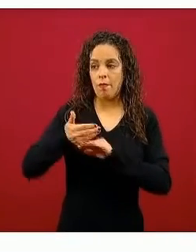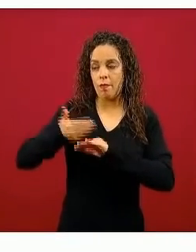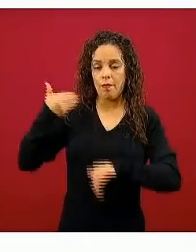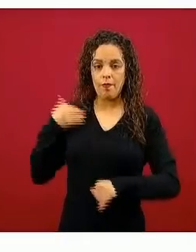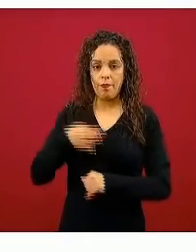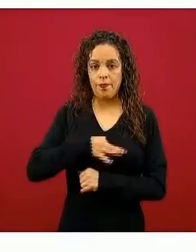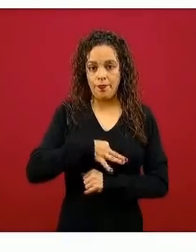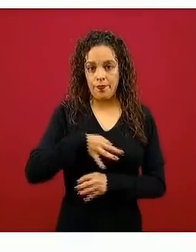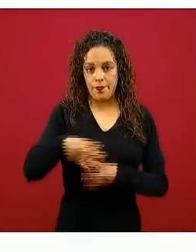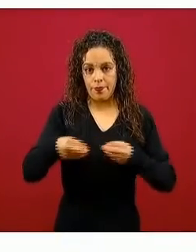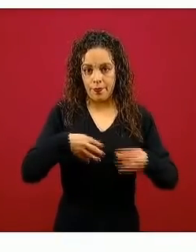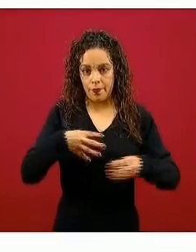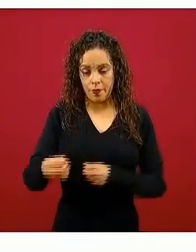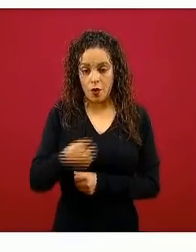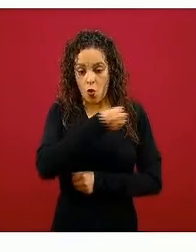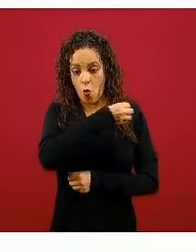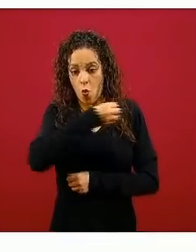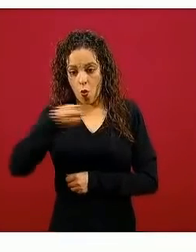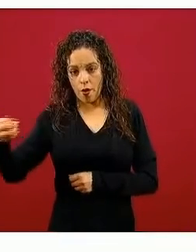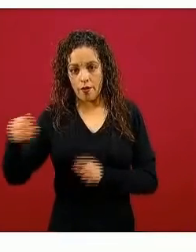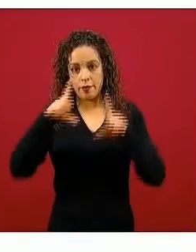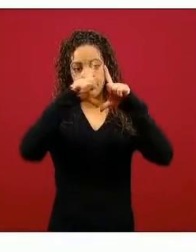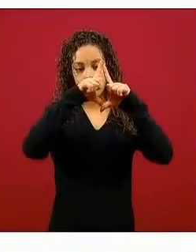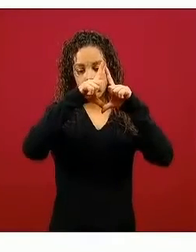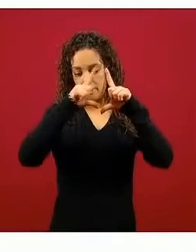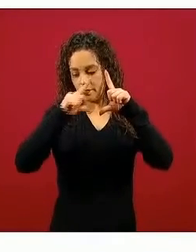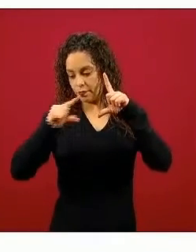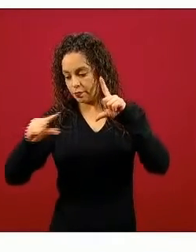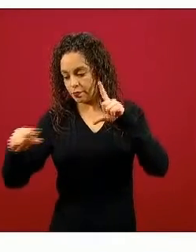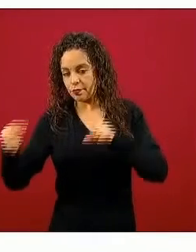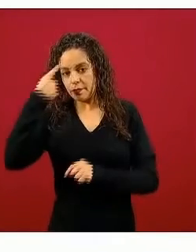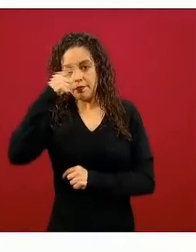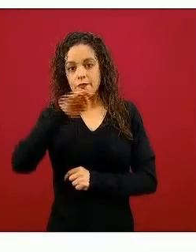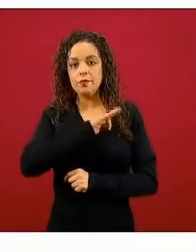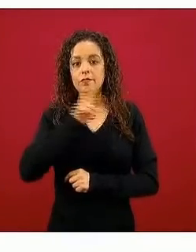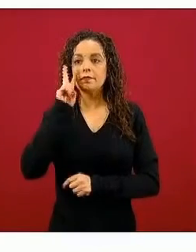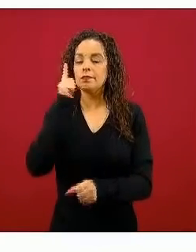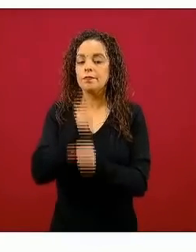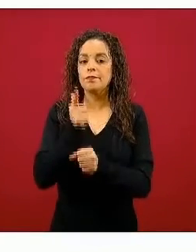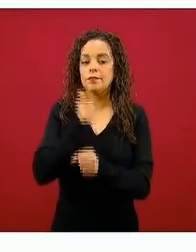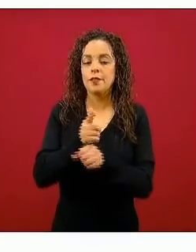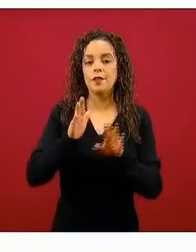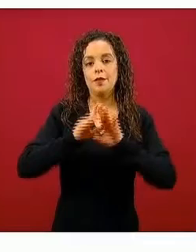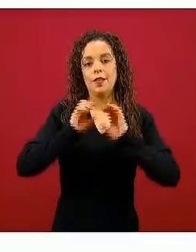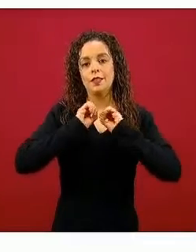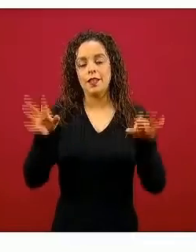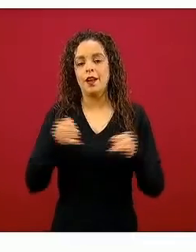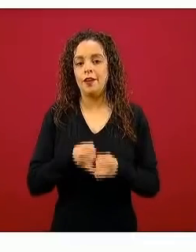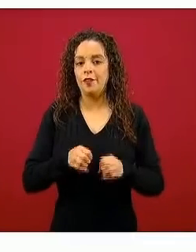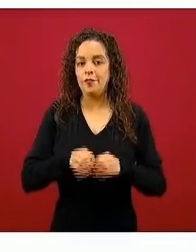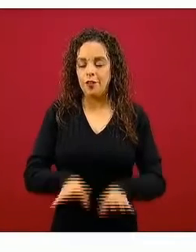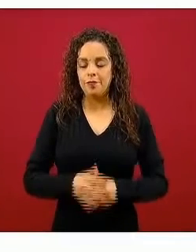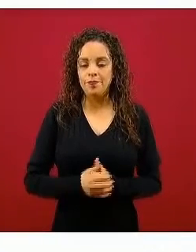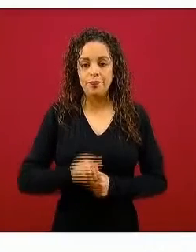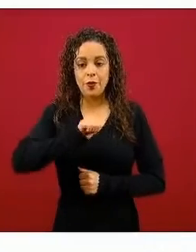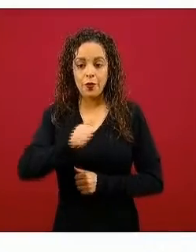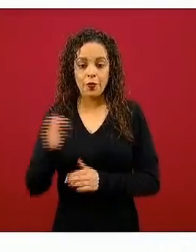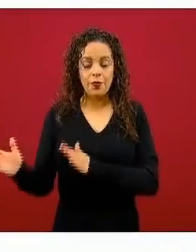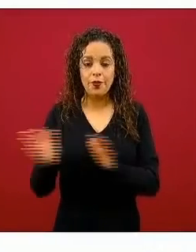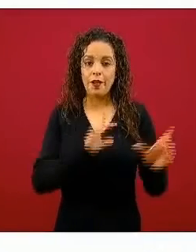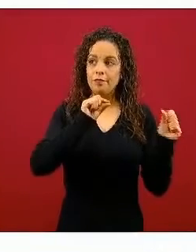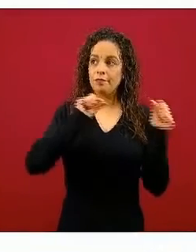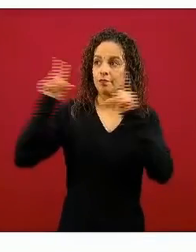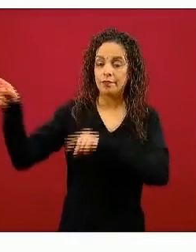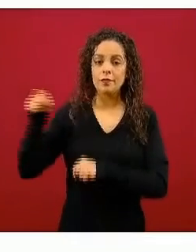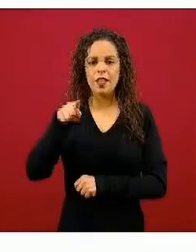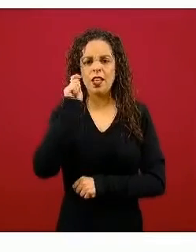una de ellas en orden descendente para identificar rápido la información. La siguiente diapositiva, volvemos al mapa, pero ahora un